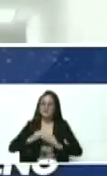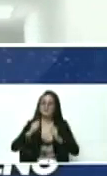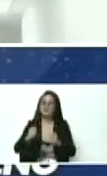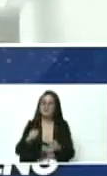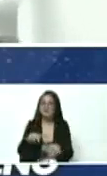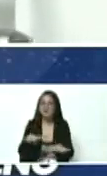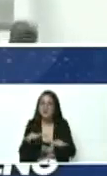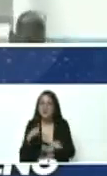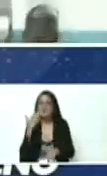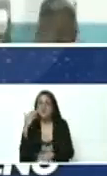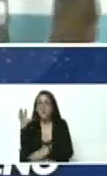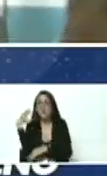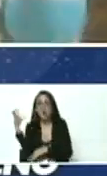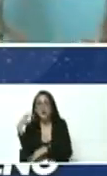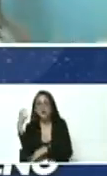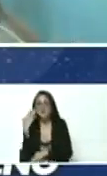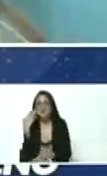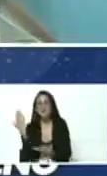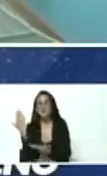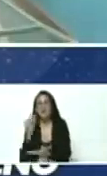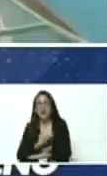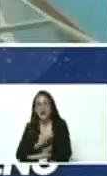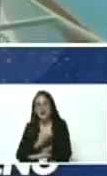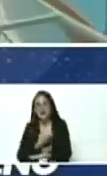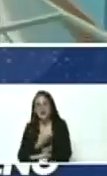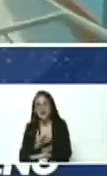tremenda ambulancia, venga por acá el alcalde y el gobernador,